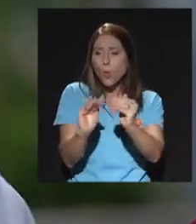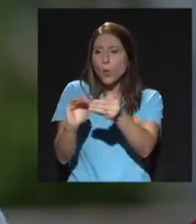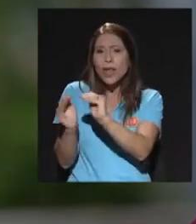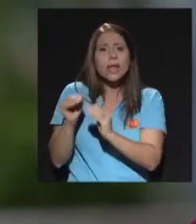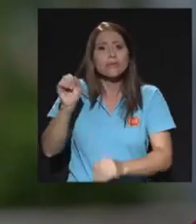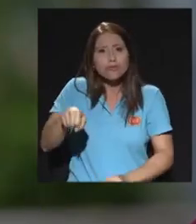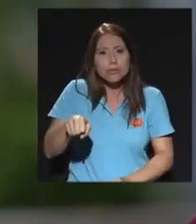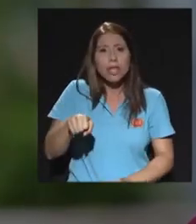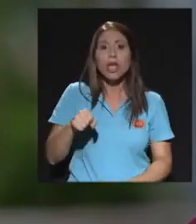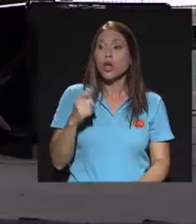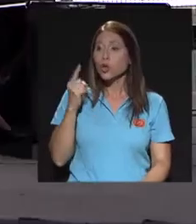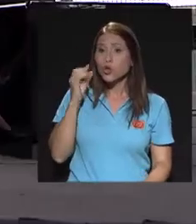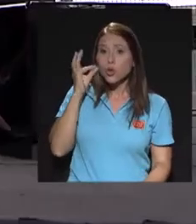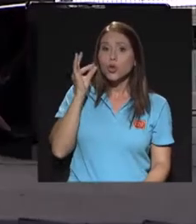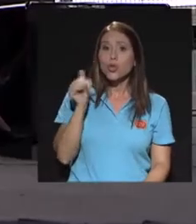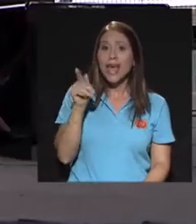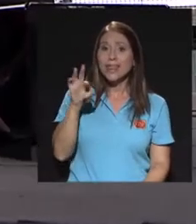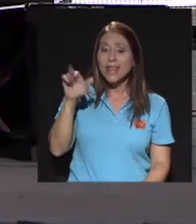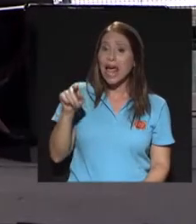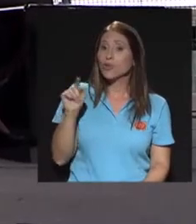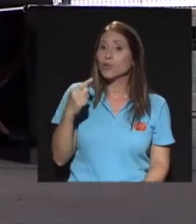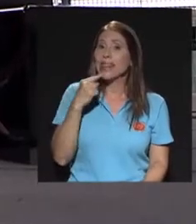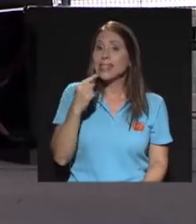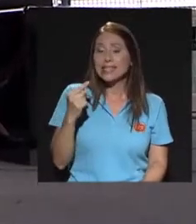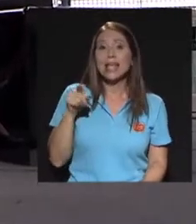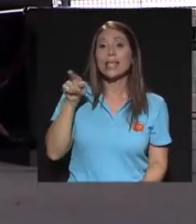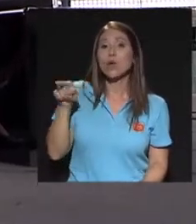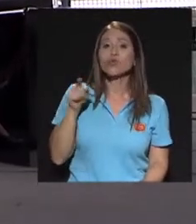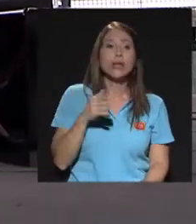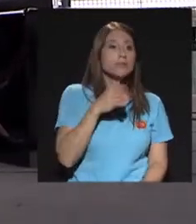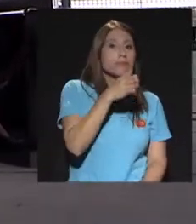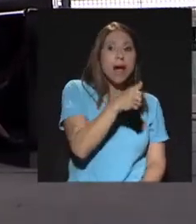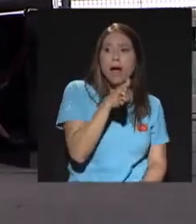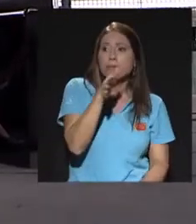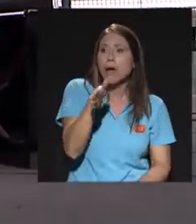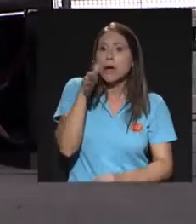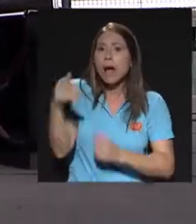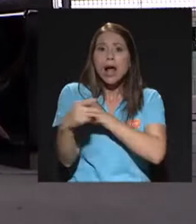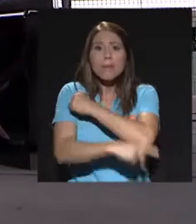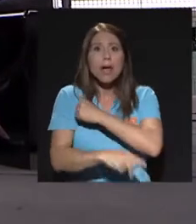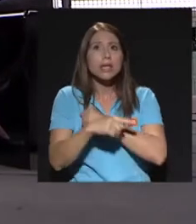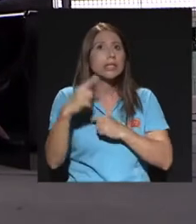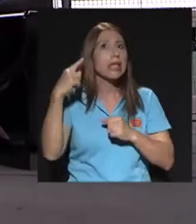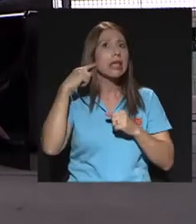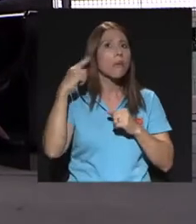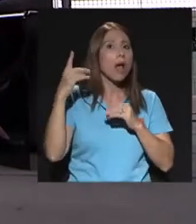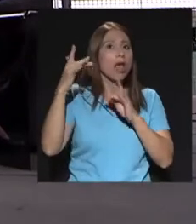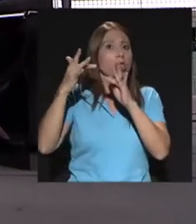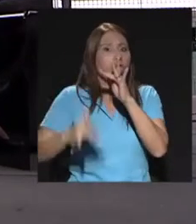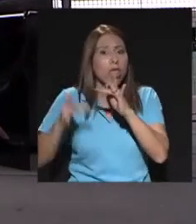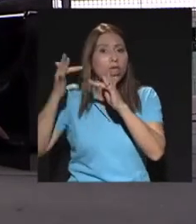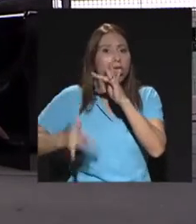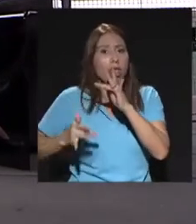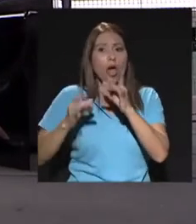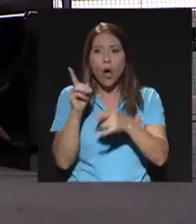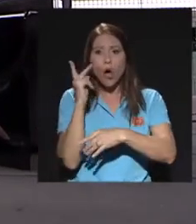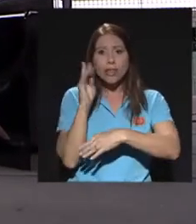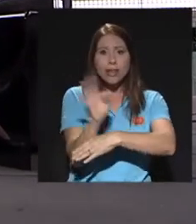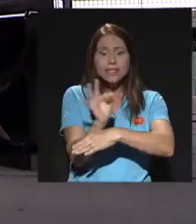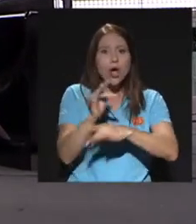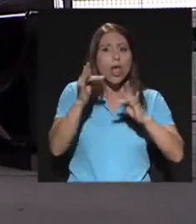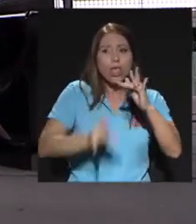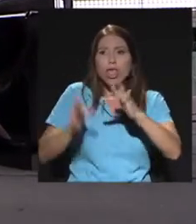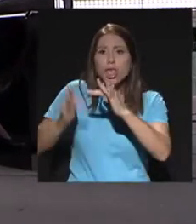Cuando usted dice, doña Andrea, que usted va por el país y no encuentra la señal, justamente esa es una razón para pasar a la